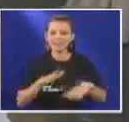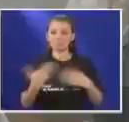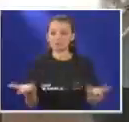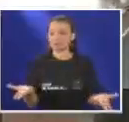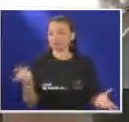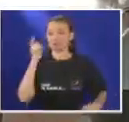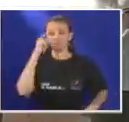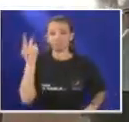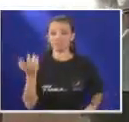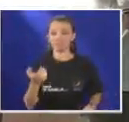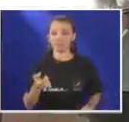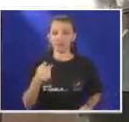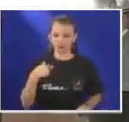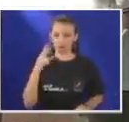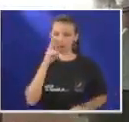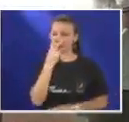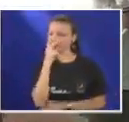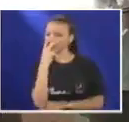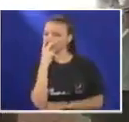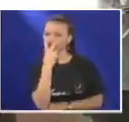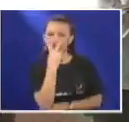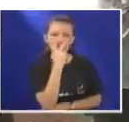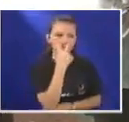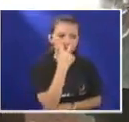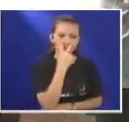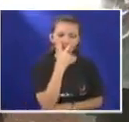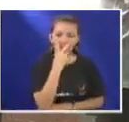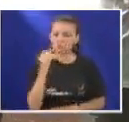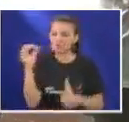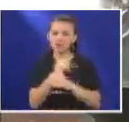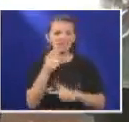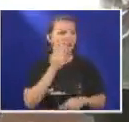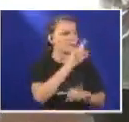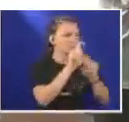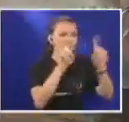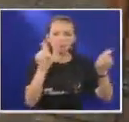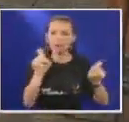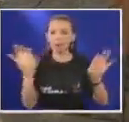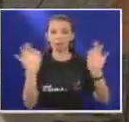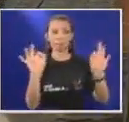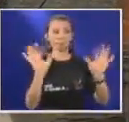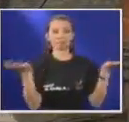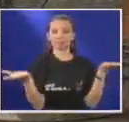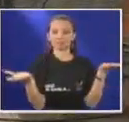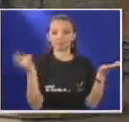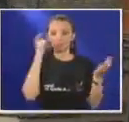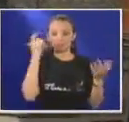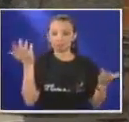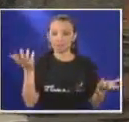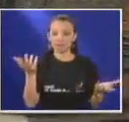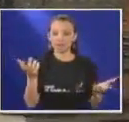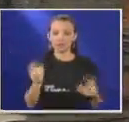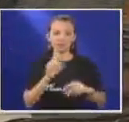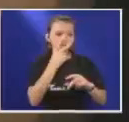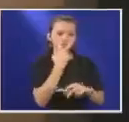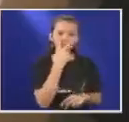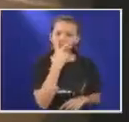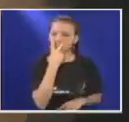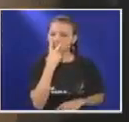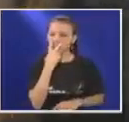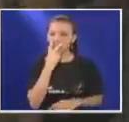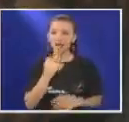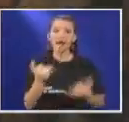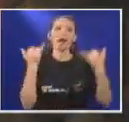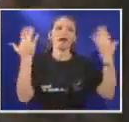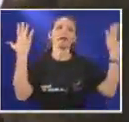resultado. Vine a curiosear, pero no he conseguido nadie que me diga qué vamos a hacer aquí hoy. Pero entre tanta incertidumbre y curiosidad, al